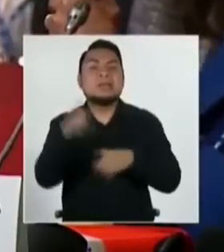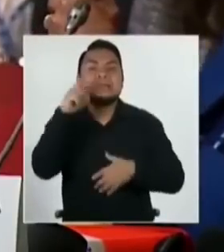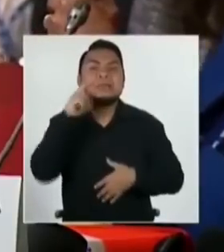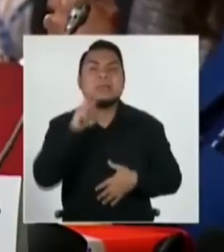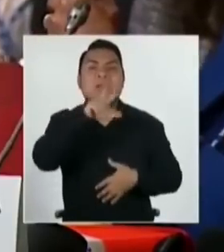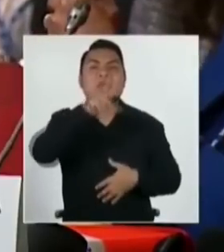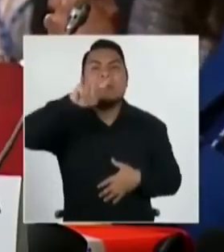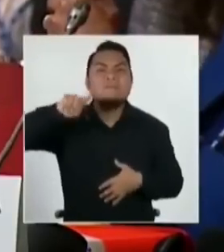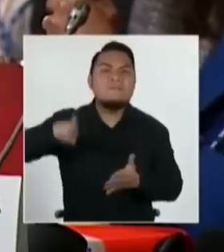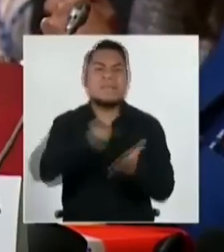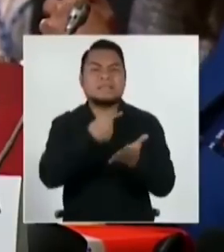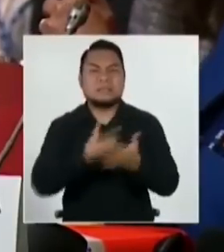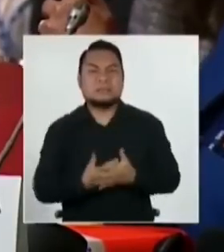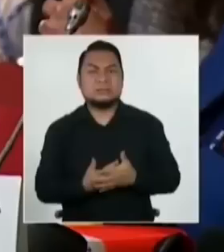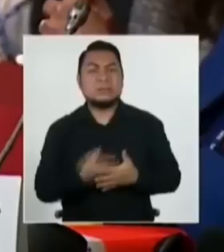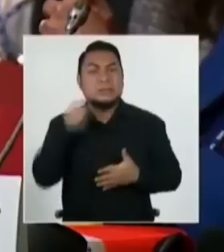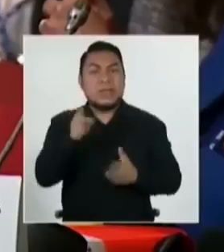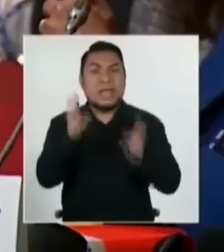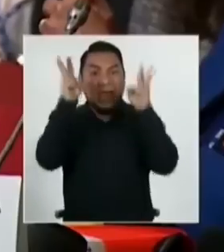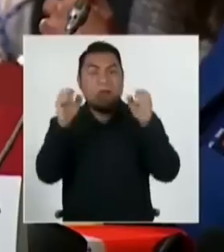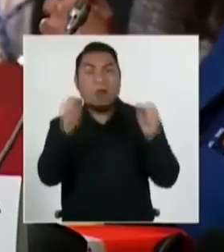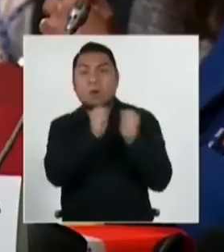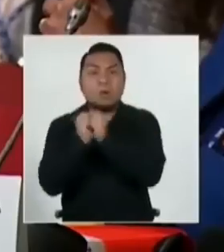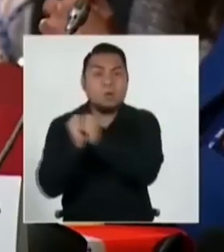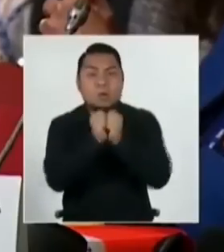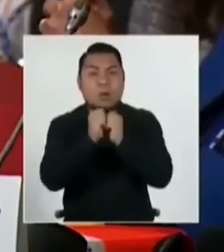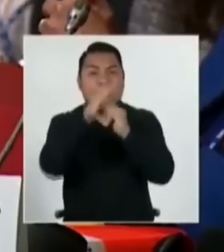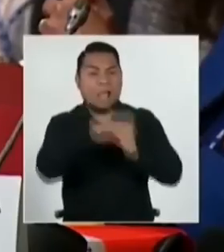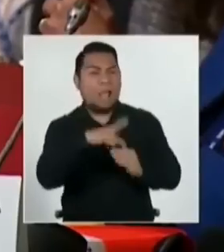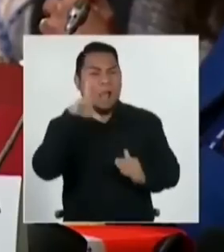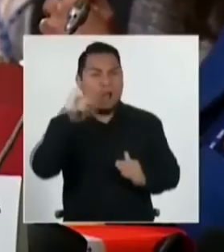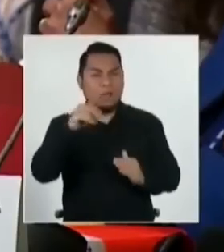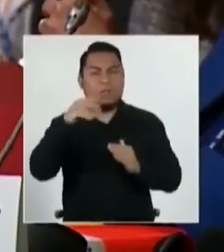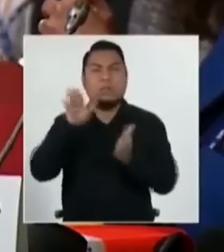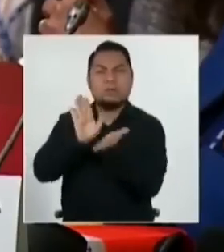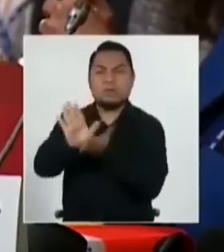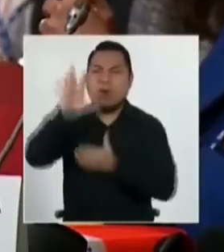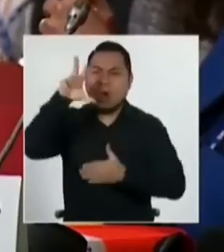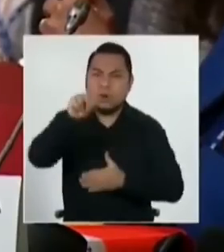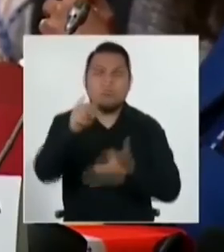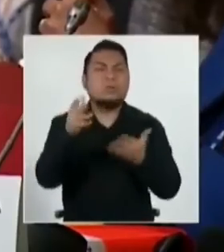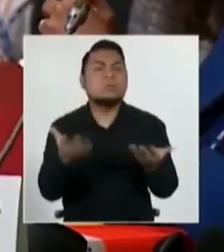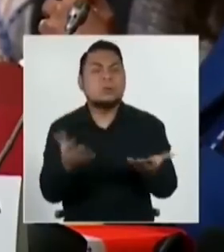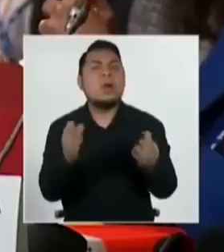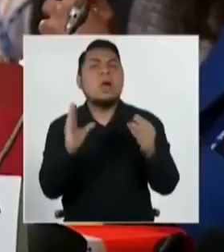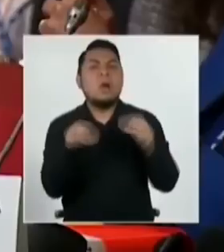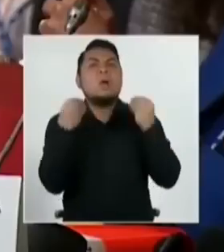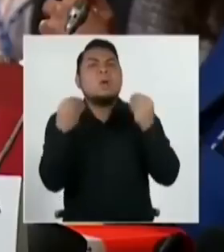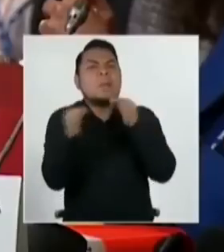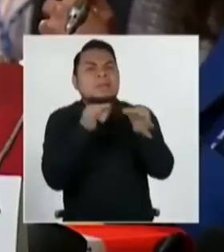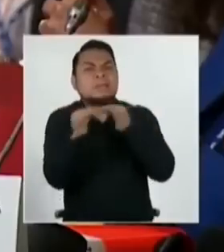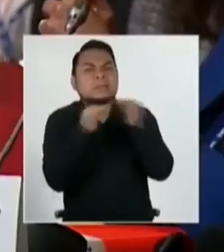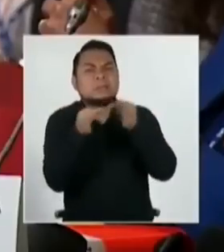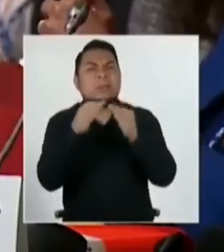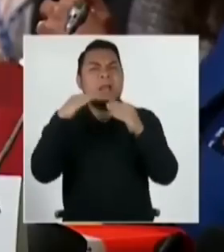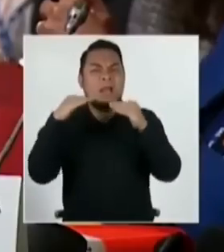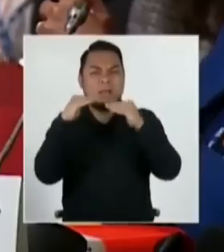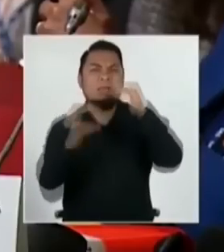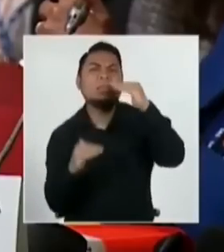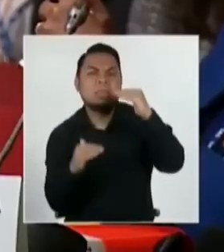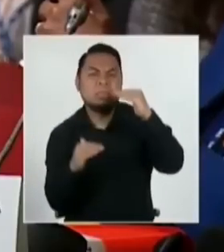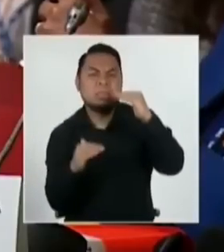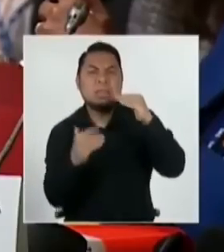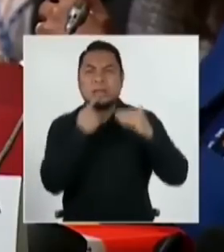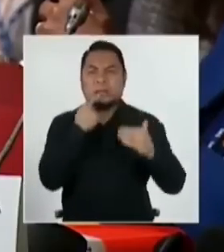31 veces. Y siendo el lema Juntos contra la desigualdad y discriminación, ¿cómo explicar que la palabra desigualdad